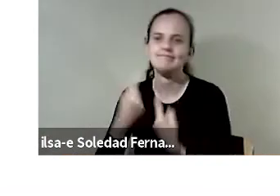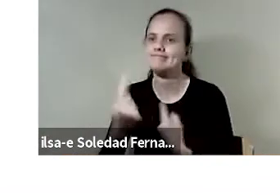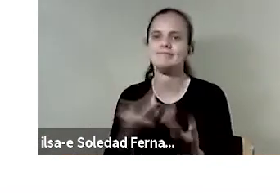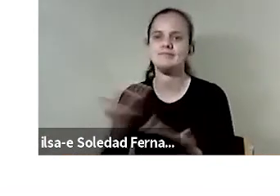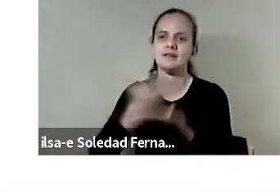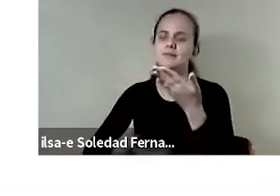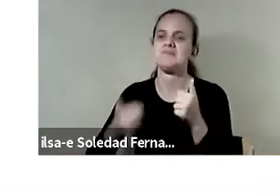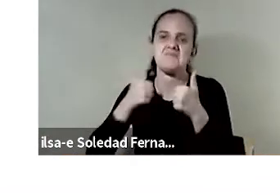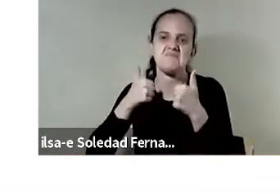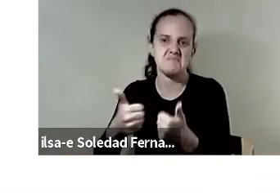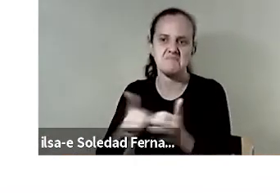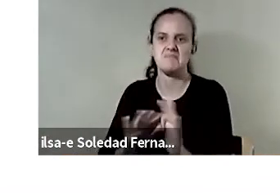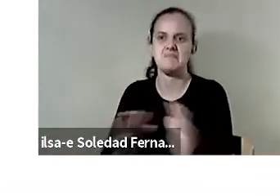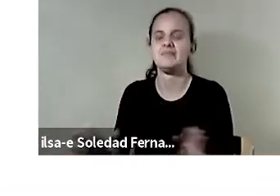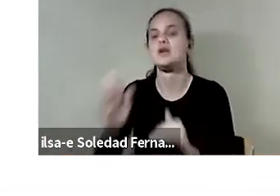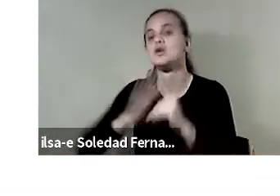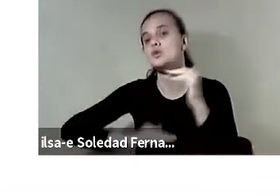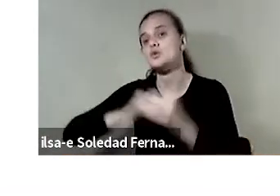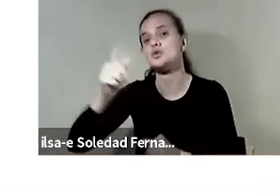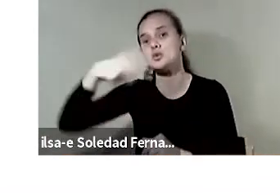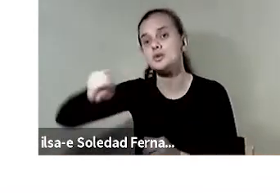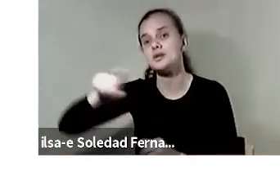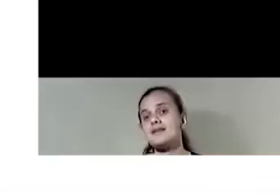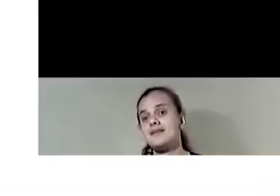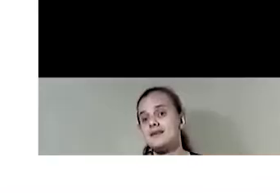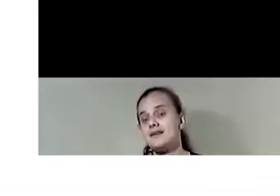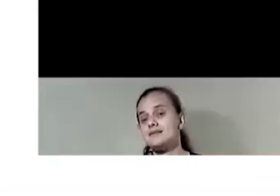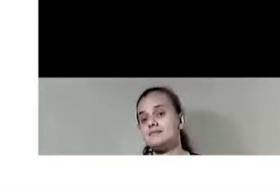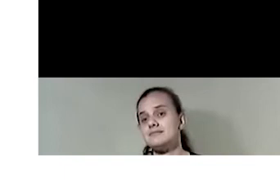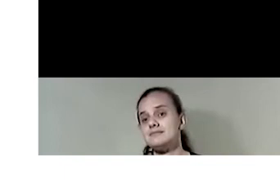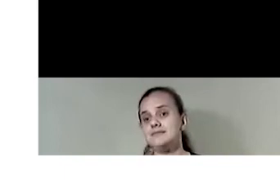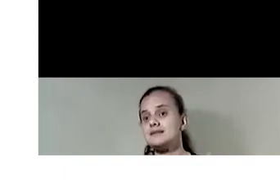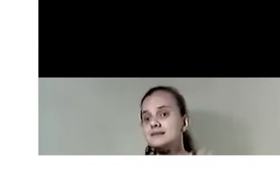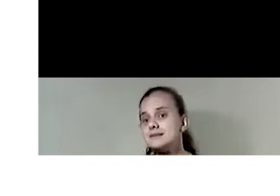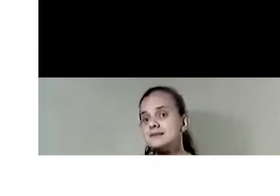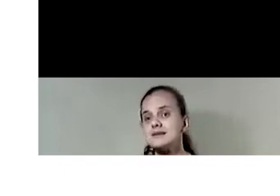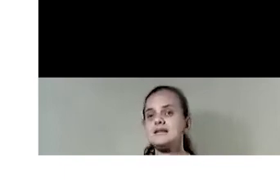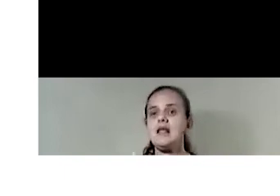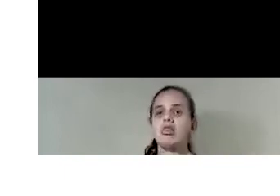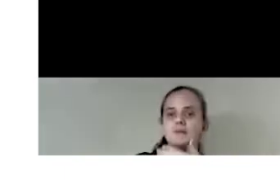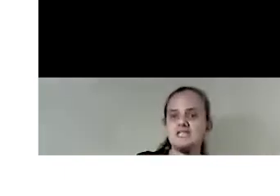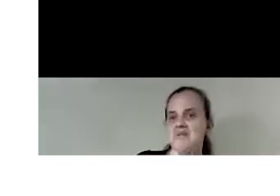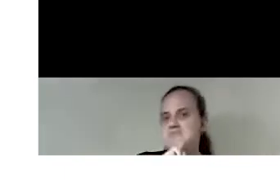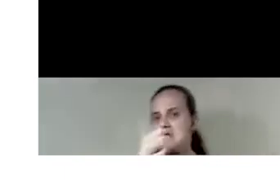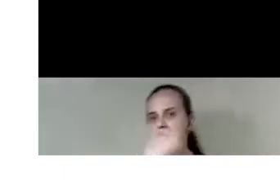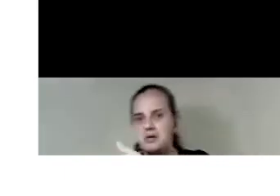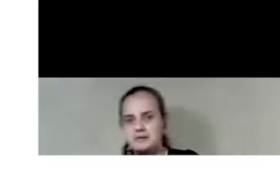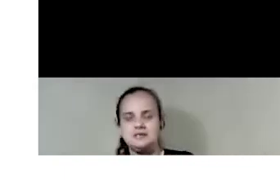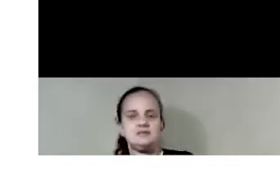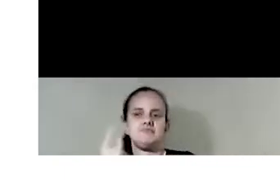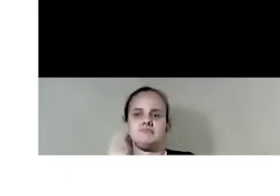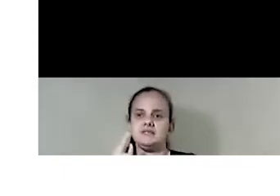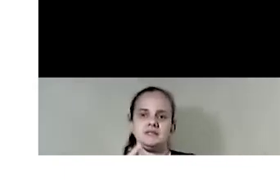reglas de la accesibilidad. Entonces, todo el feedback que nos quieran dar siempre va a ser bien recibido. La construcción que quieran hacer junto